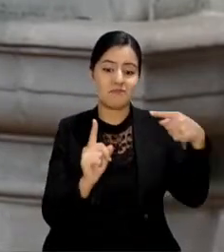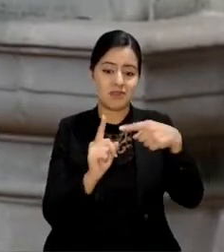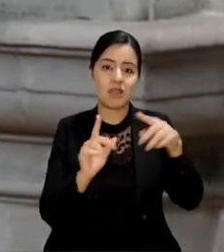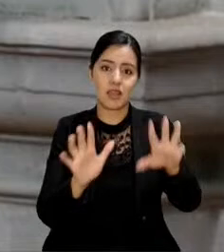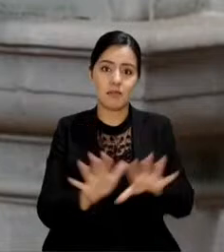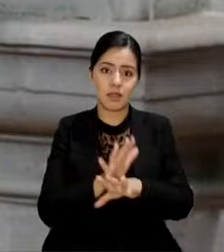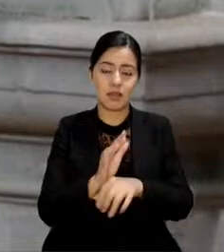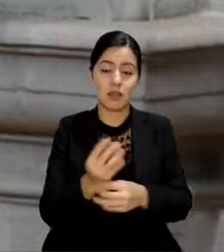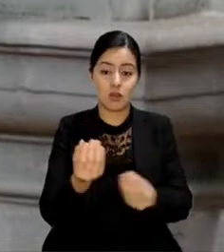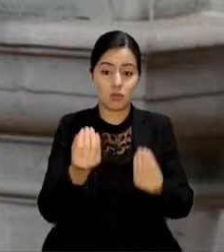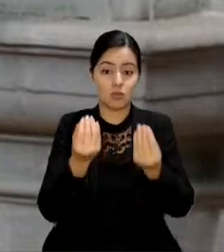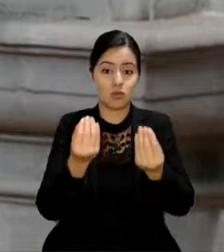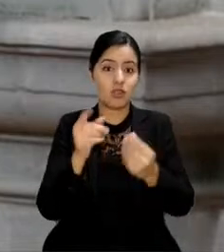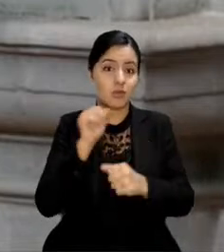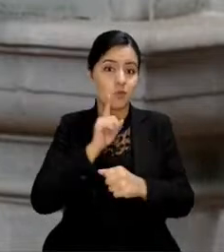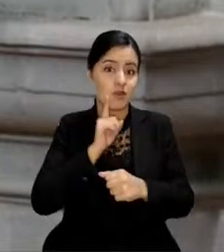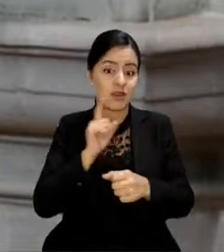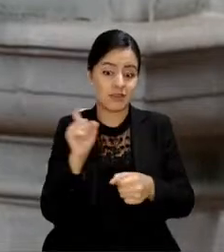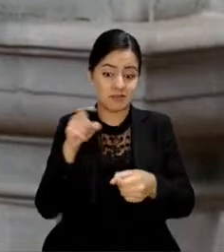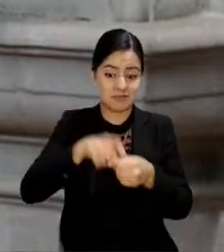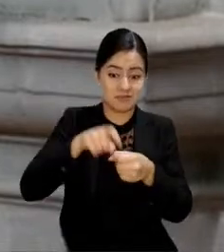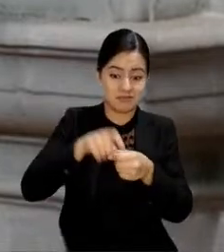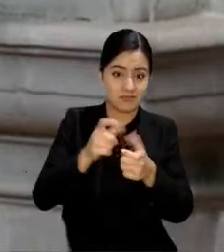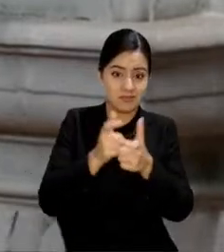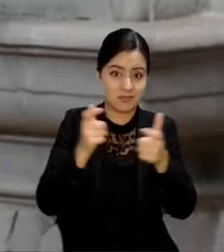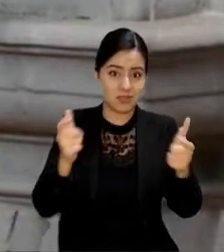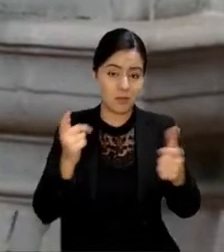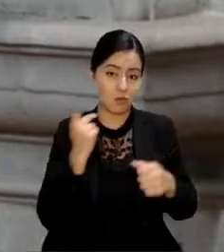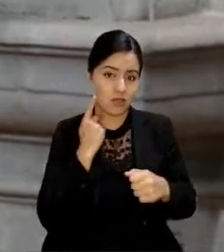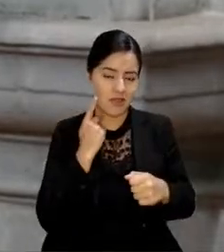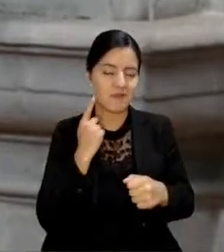muchas mujeres entran a la política, cambiará la política. Es cuanto. Muchas gracias.